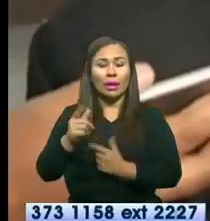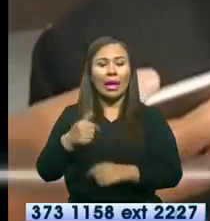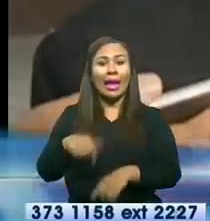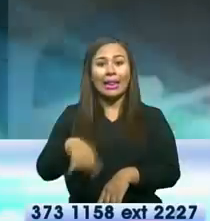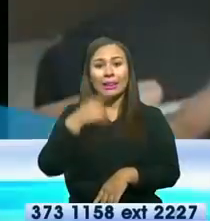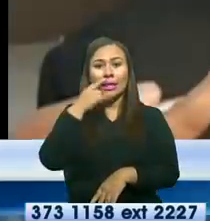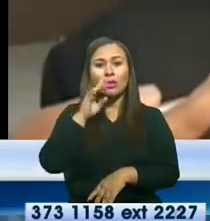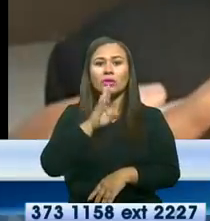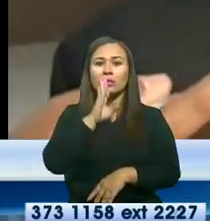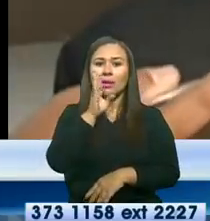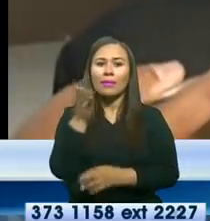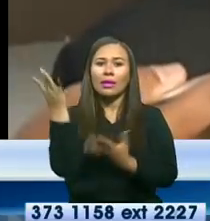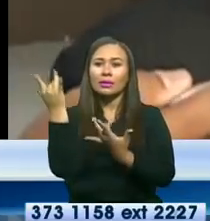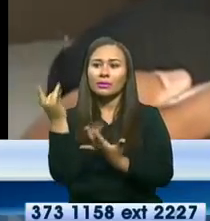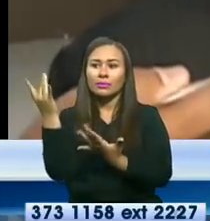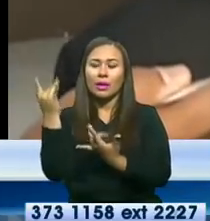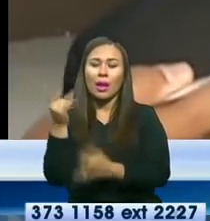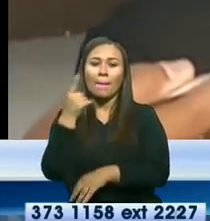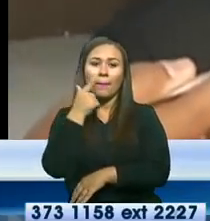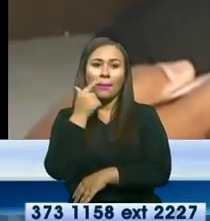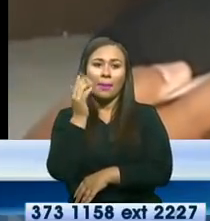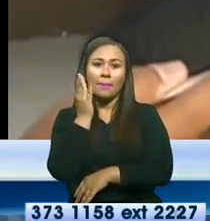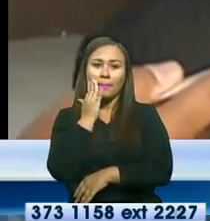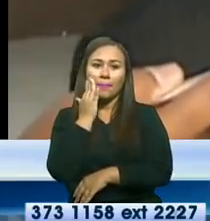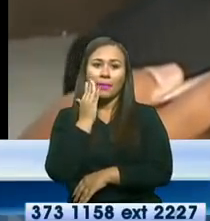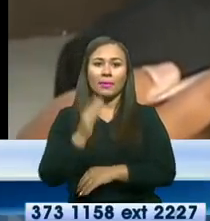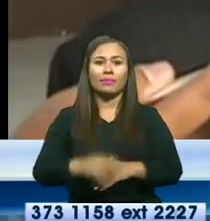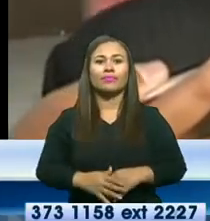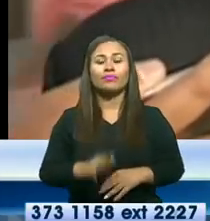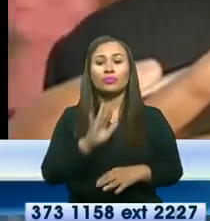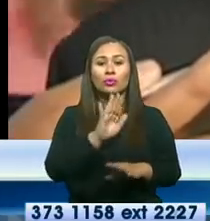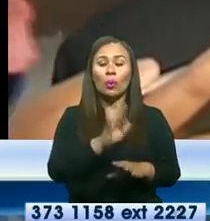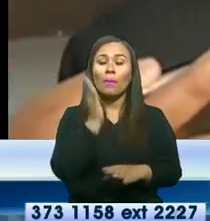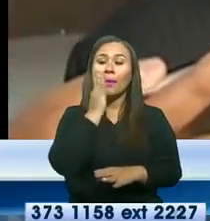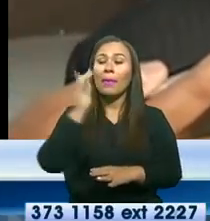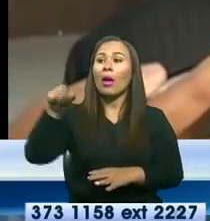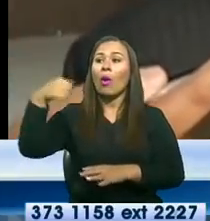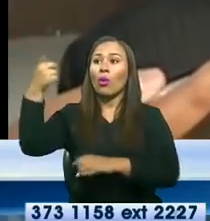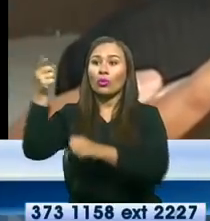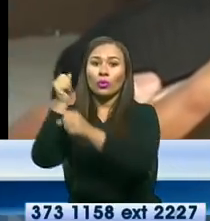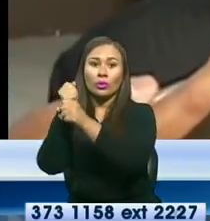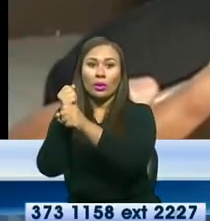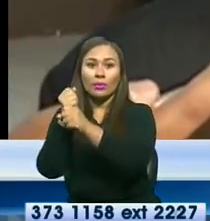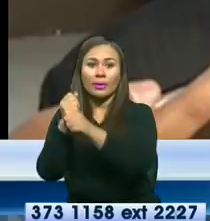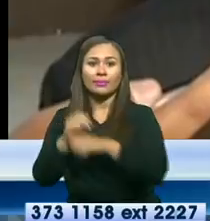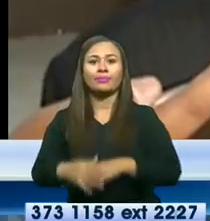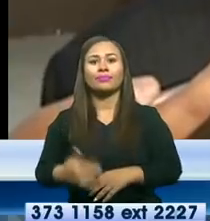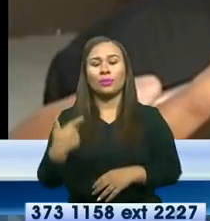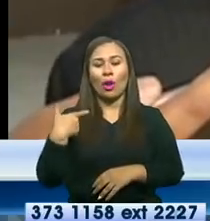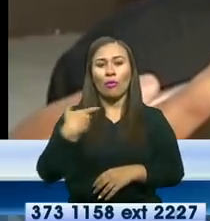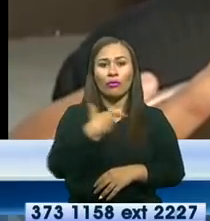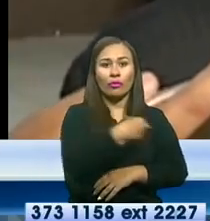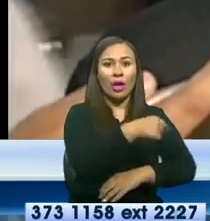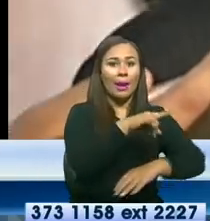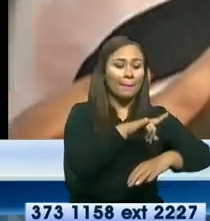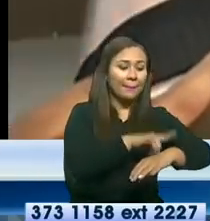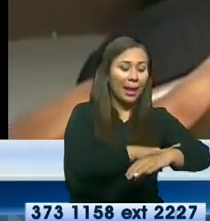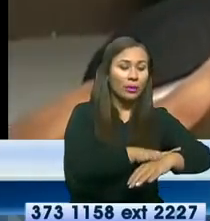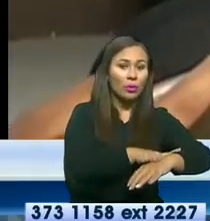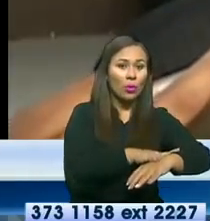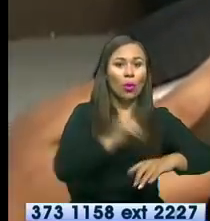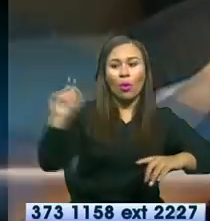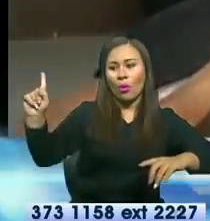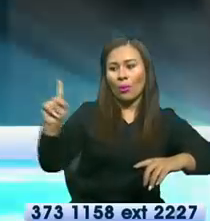su mamá que lleguen, porque su mamá trabajaba en otro lado, que él se había dirigido al baño y había ocurrido lo que